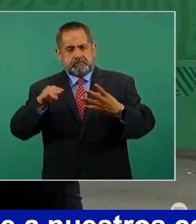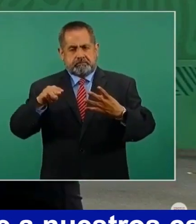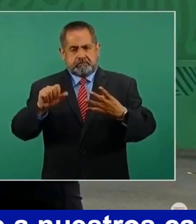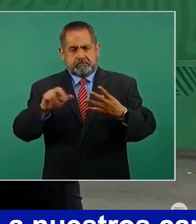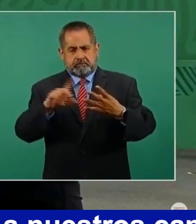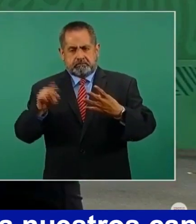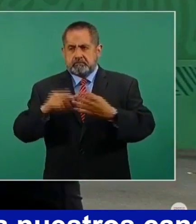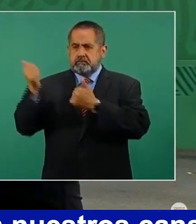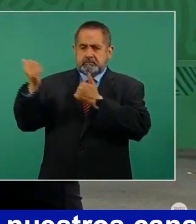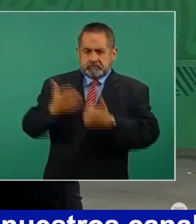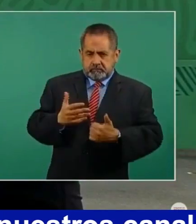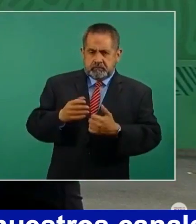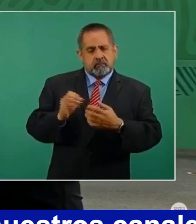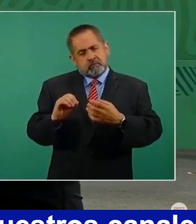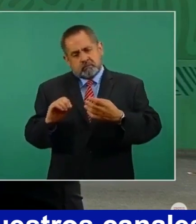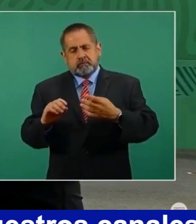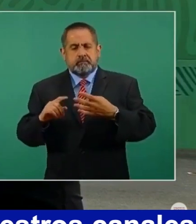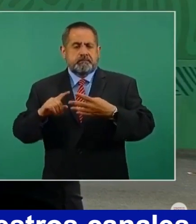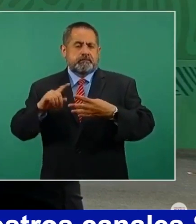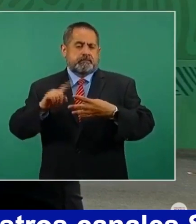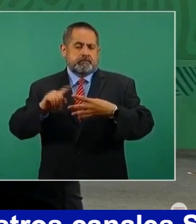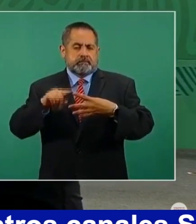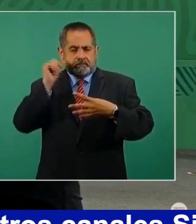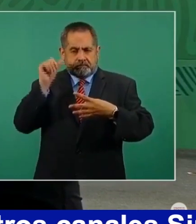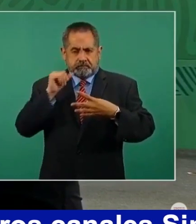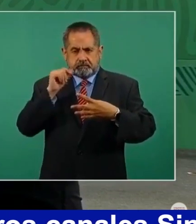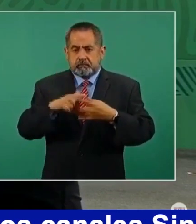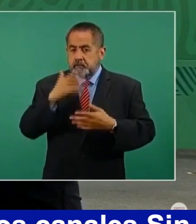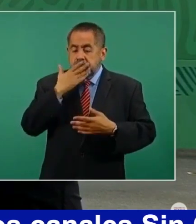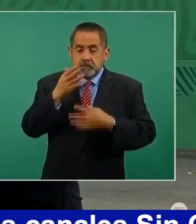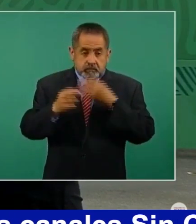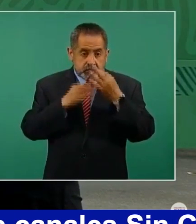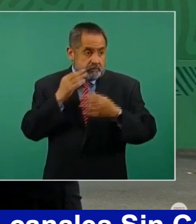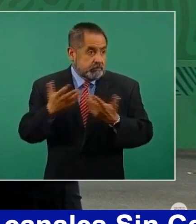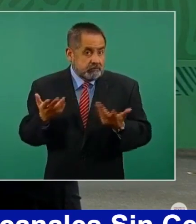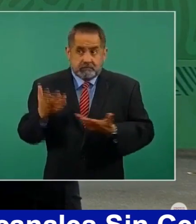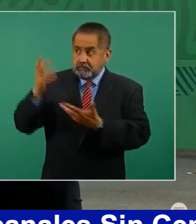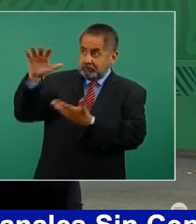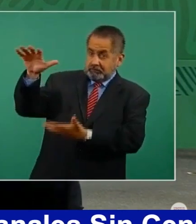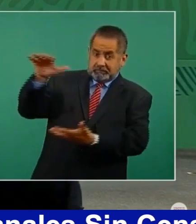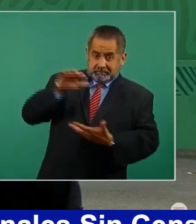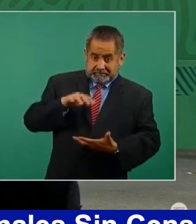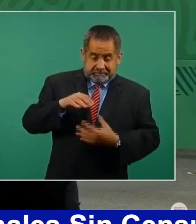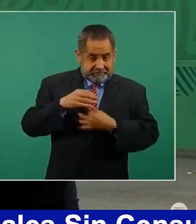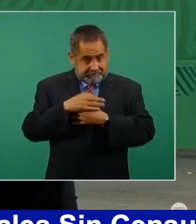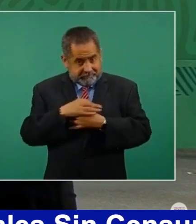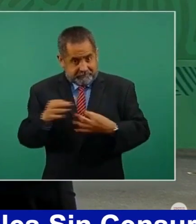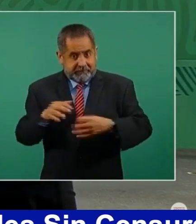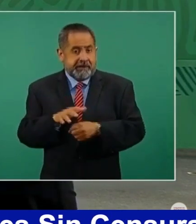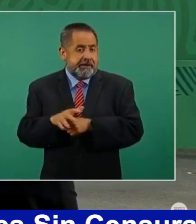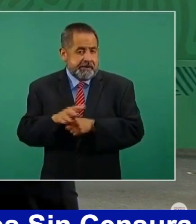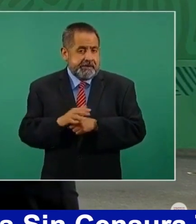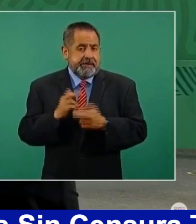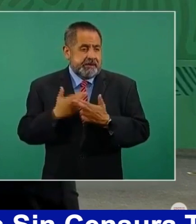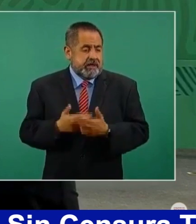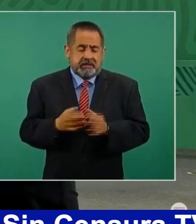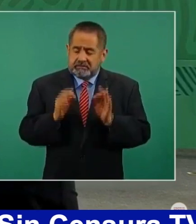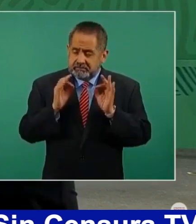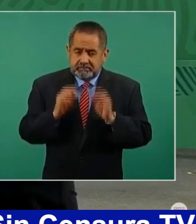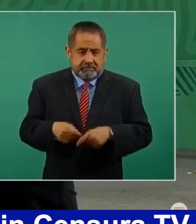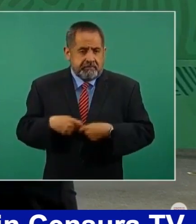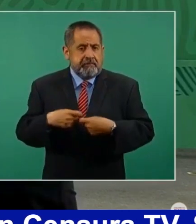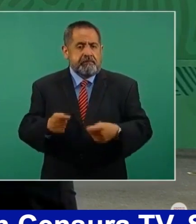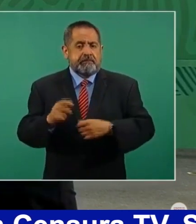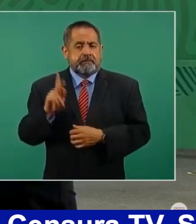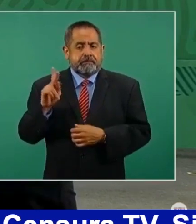a llegar, y si no, la primera de abril. Y eso son buenas noticias porque es un abastecimiento y una garantía de